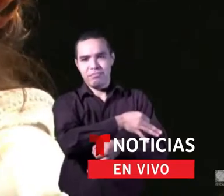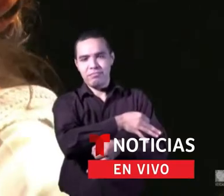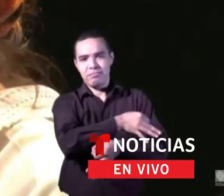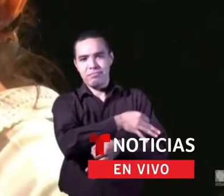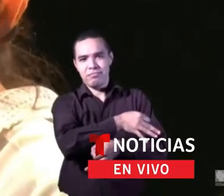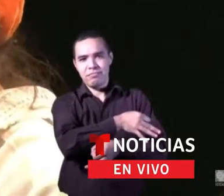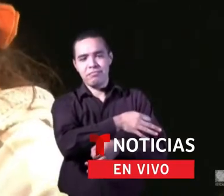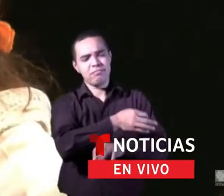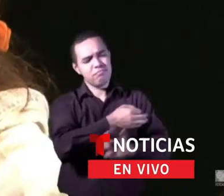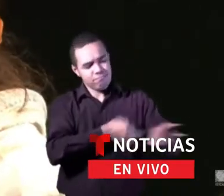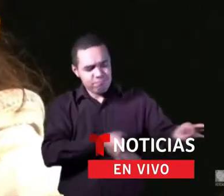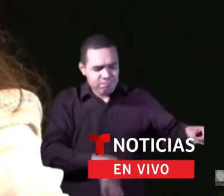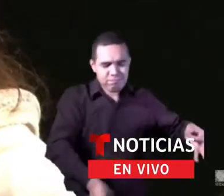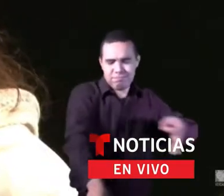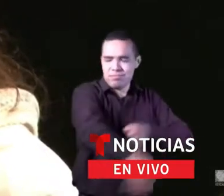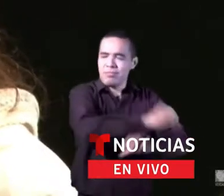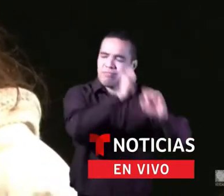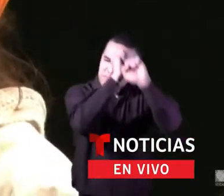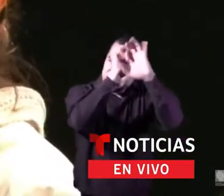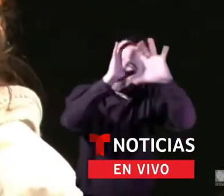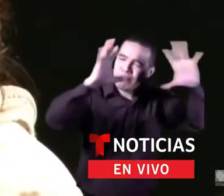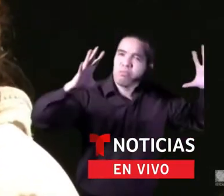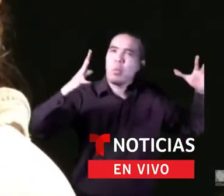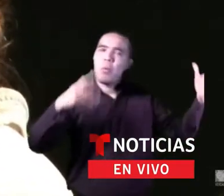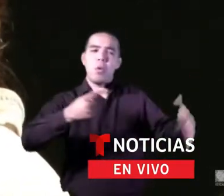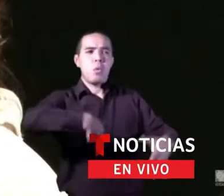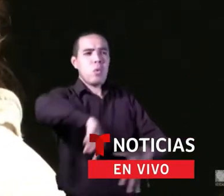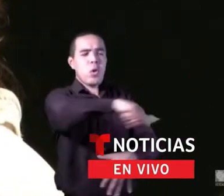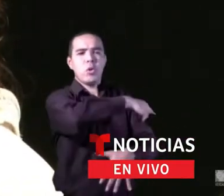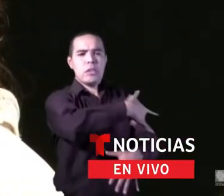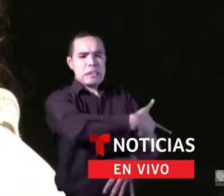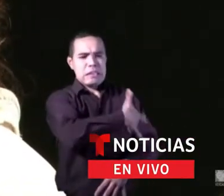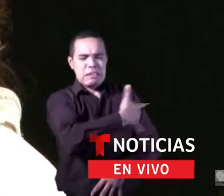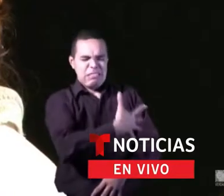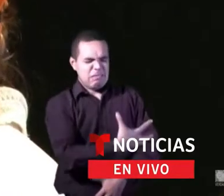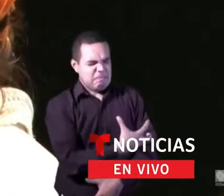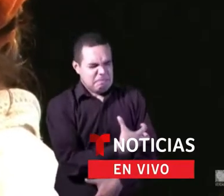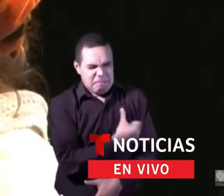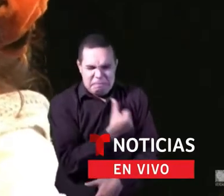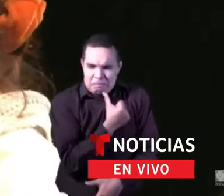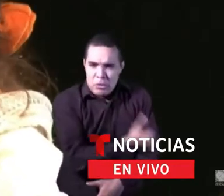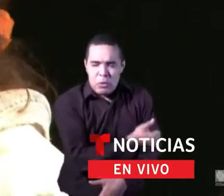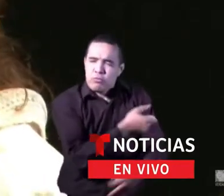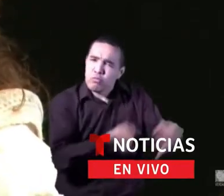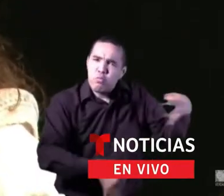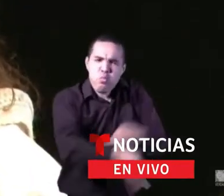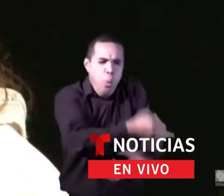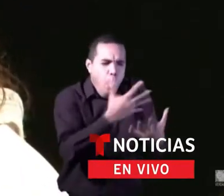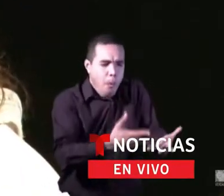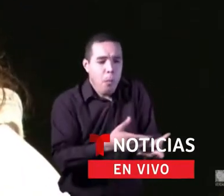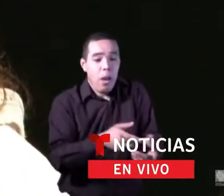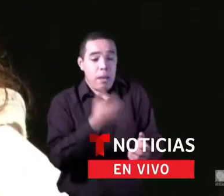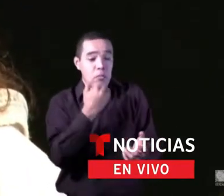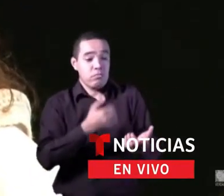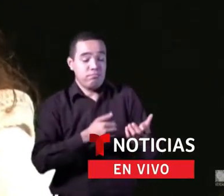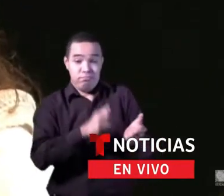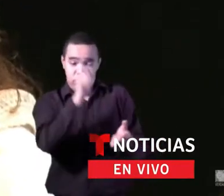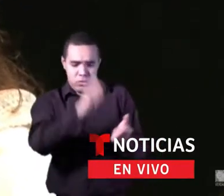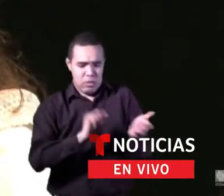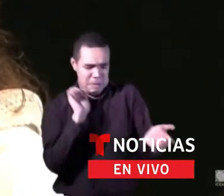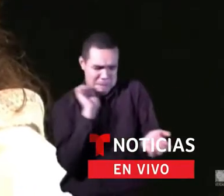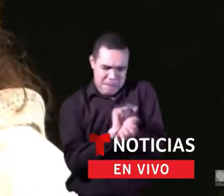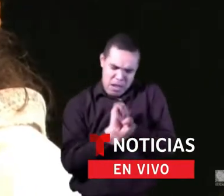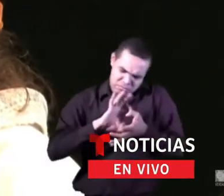por tratar de imaginar lo que puede ser el sufrimiento del que está encadenado y se pescado